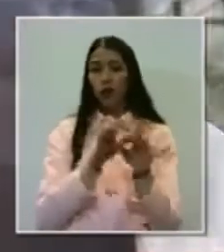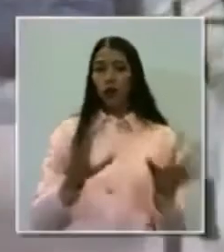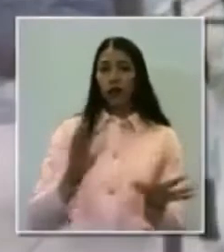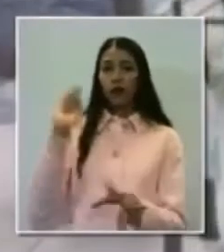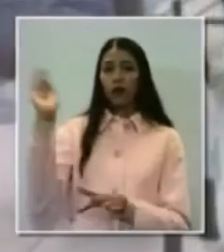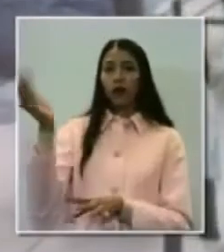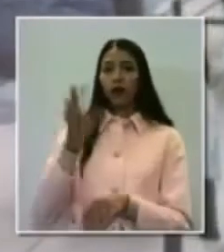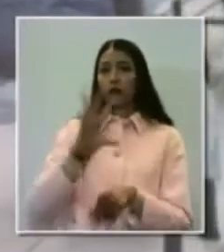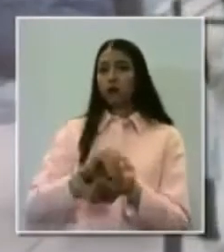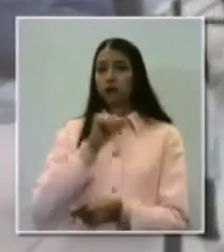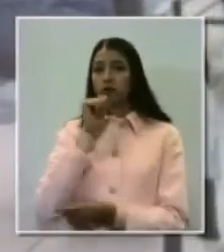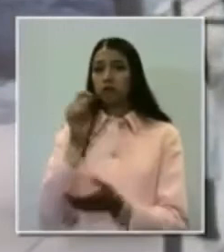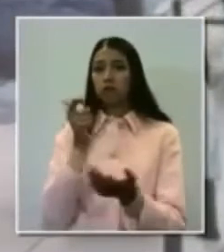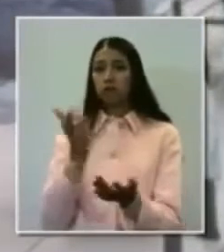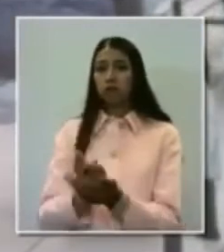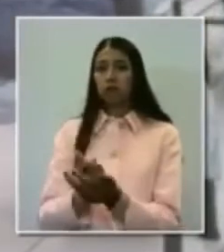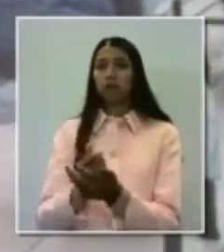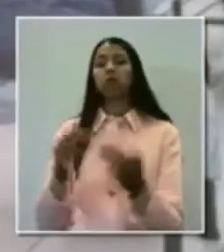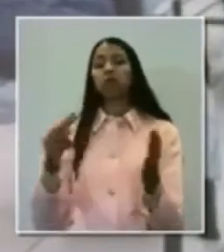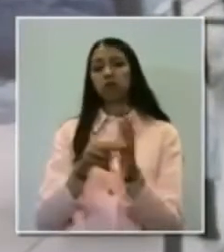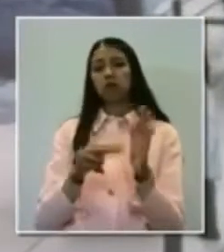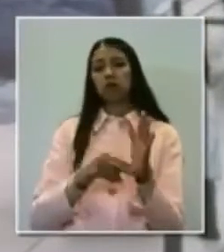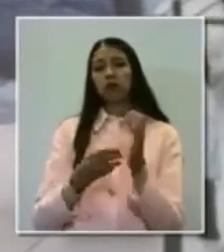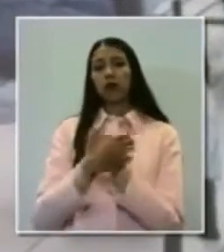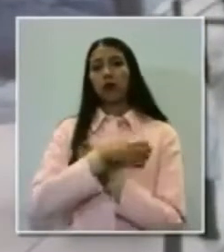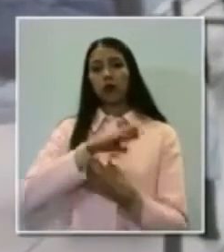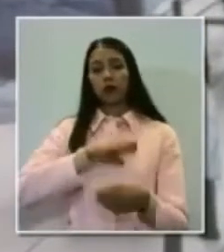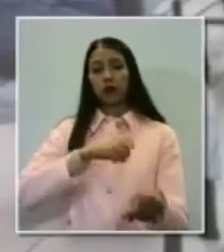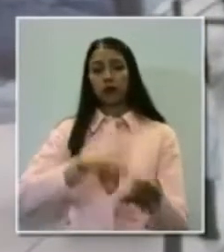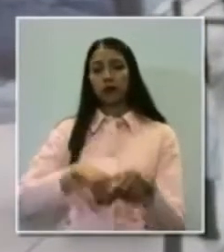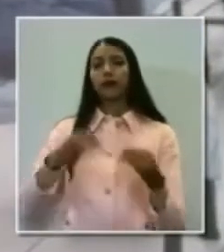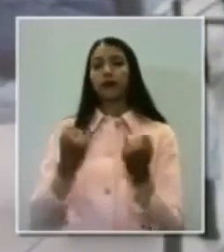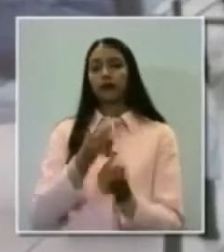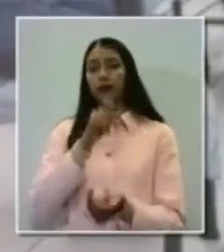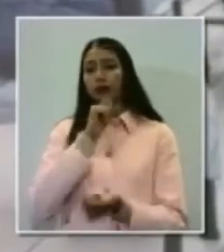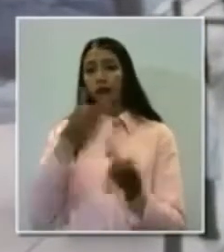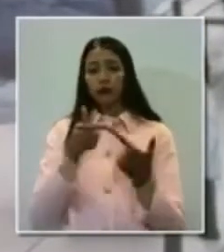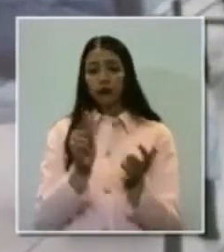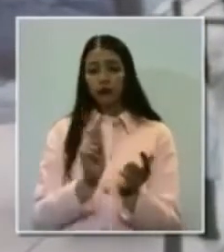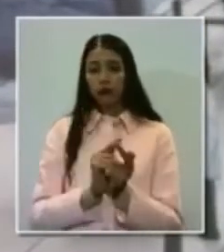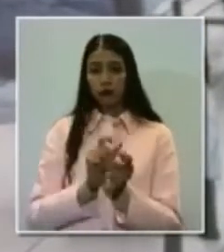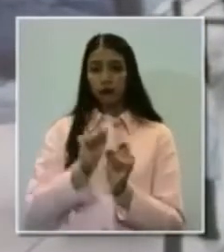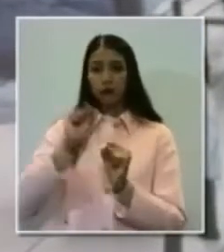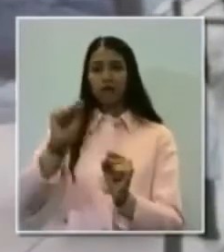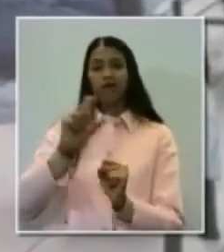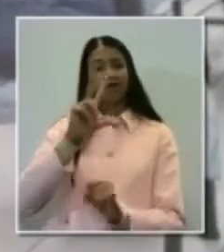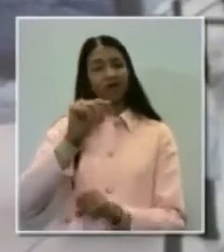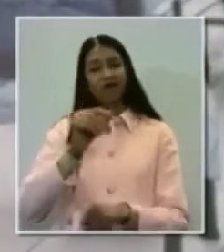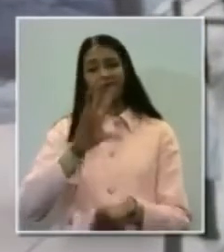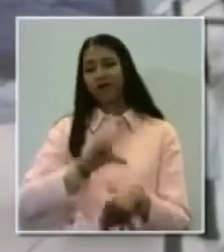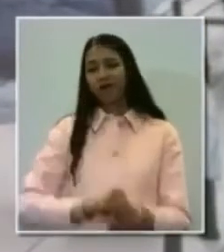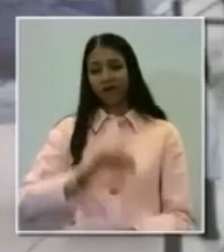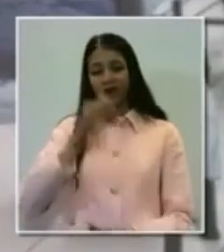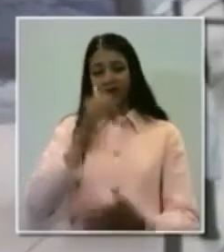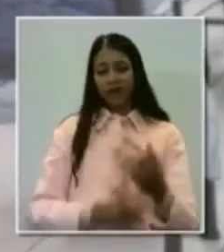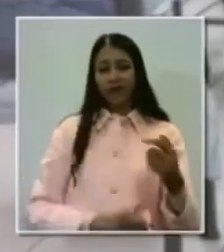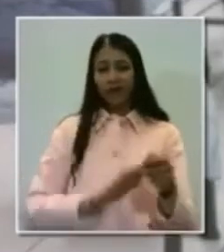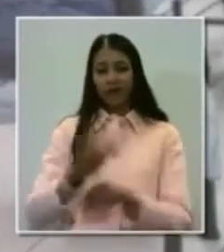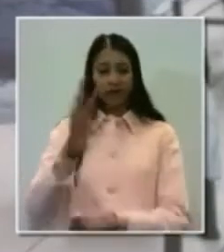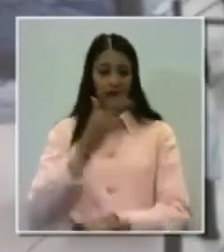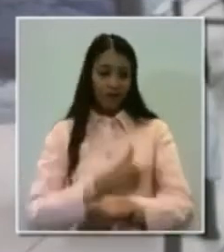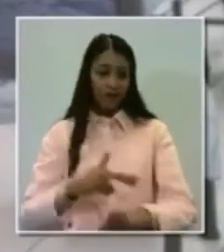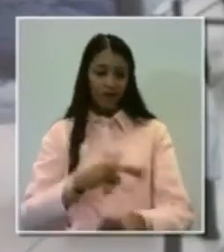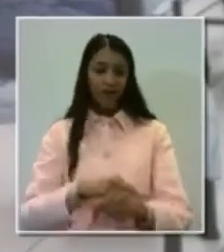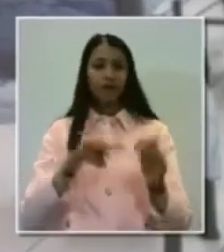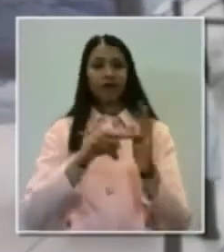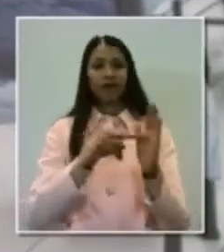hacer pagos que no estén conforme a la norma. En educación especial, igual manera, los grupos sindicales no han permitido concluir los procesos